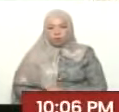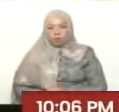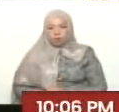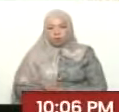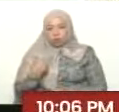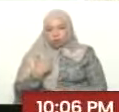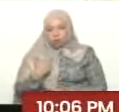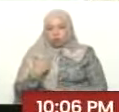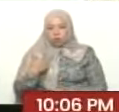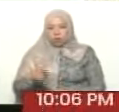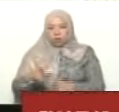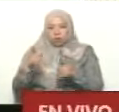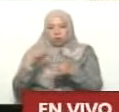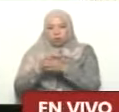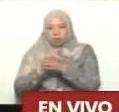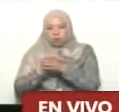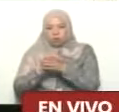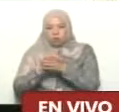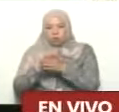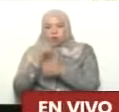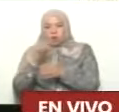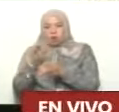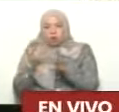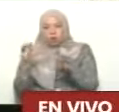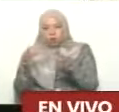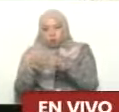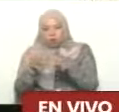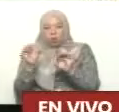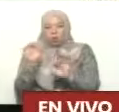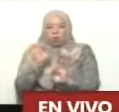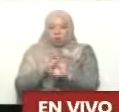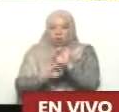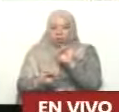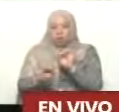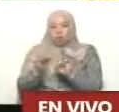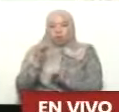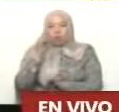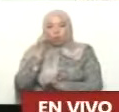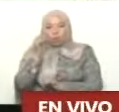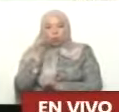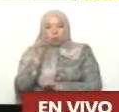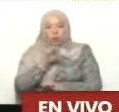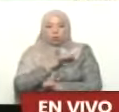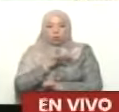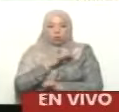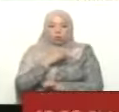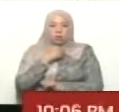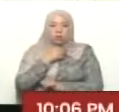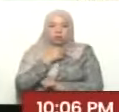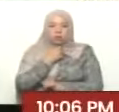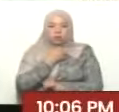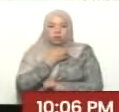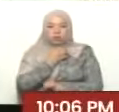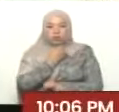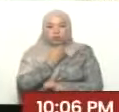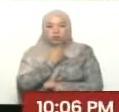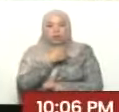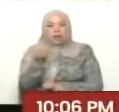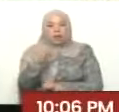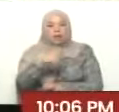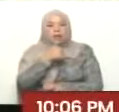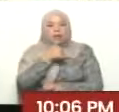a decir algo, allí se crió la Red de Patrimonio, que estamos defendiendo nuestra cultura, porque si nosotros no defendemos esto, ¿quién más